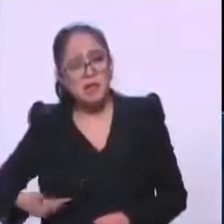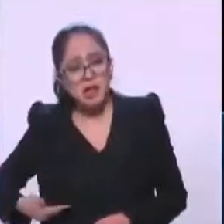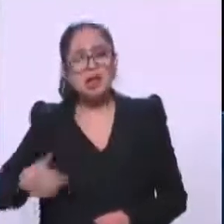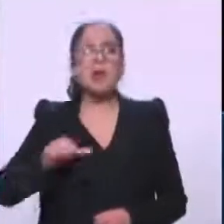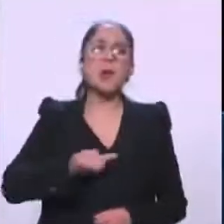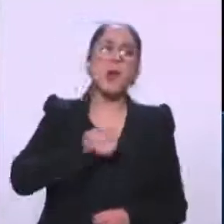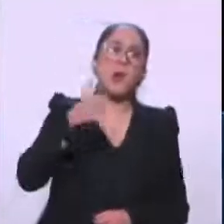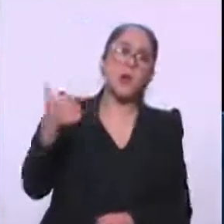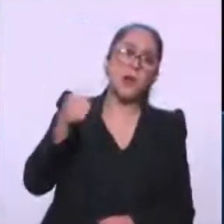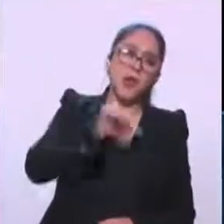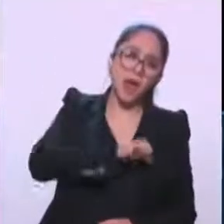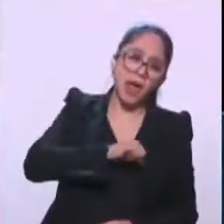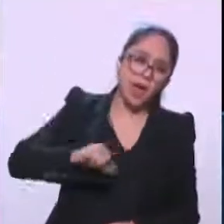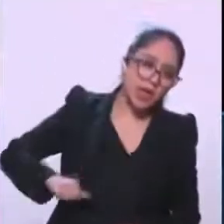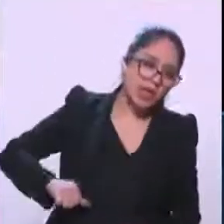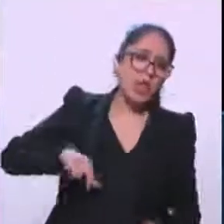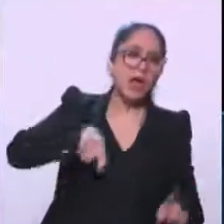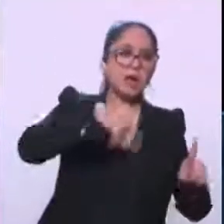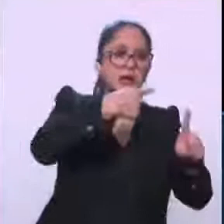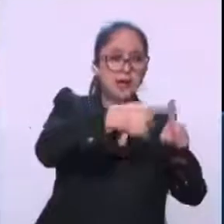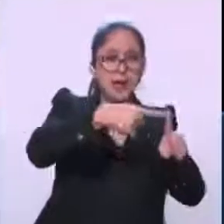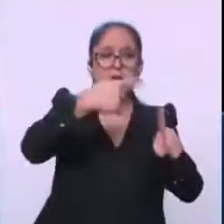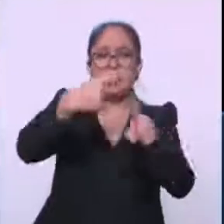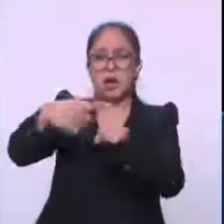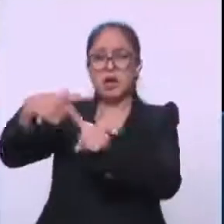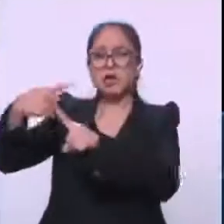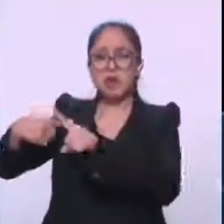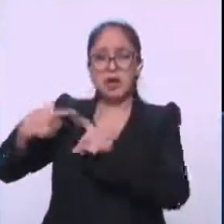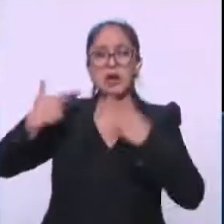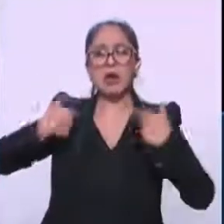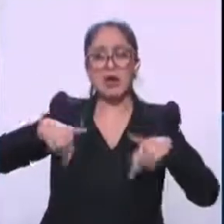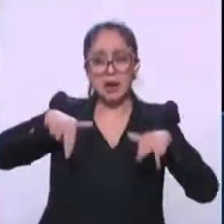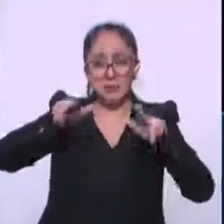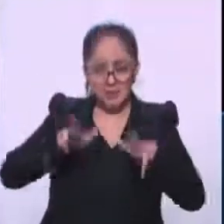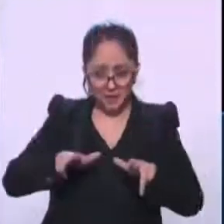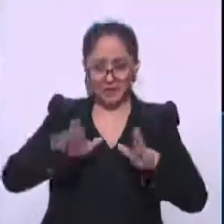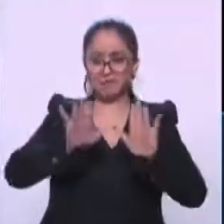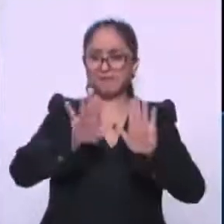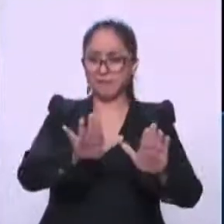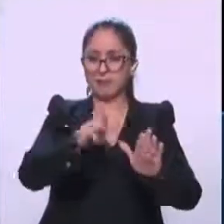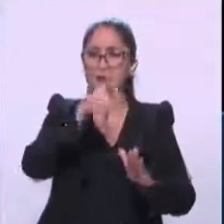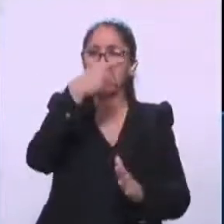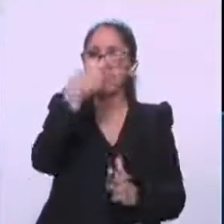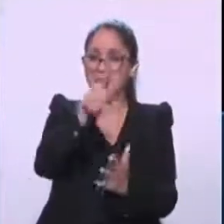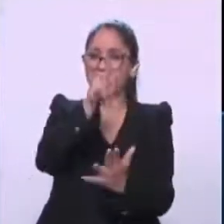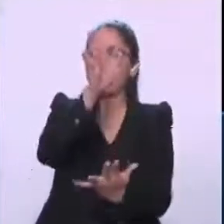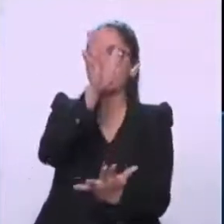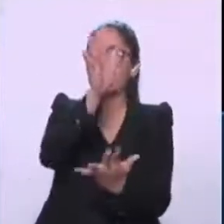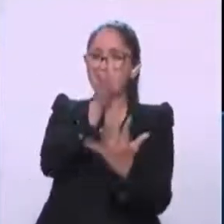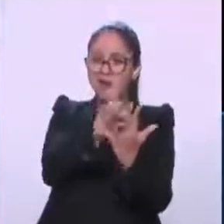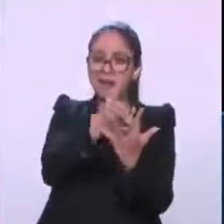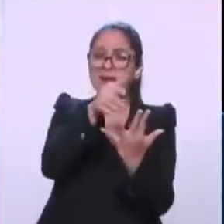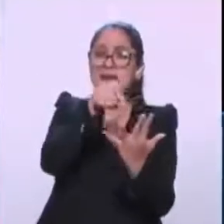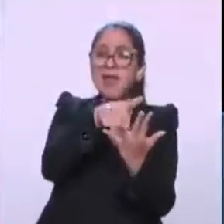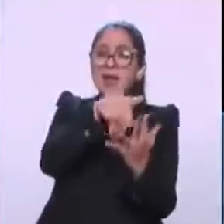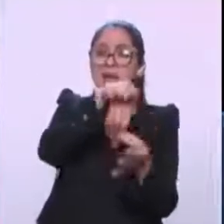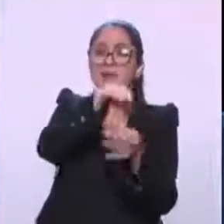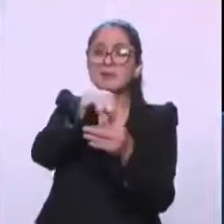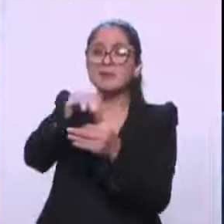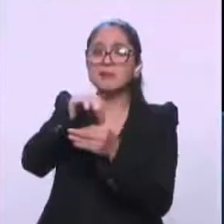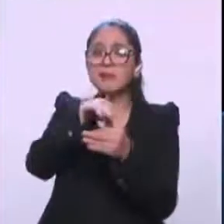va a ser quien vaya por esa presidencia municipal. Pero al final las intermedias, casi por definición, son elecciones